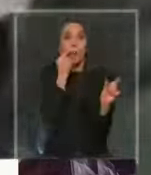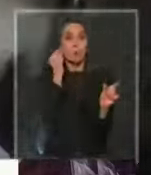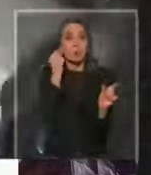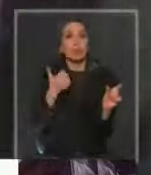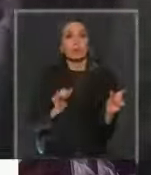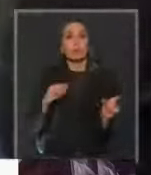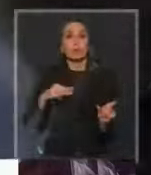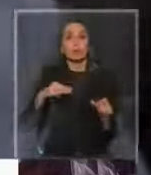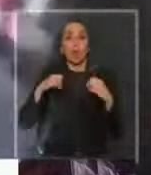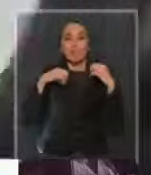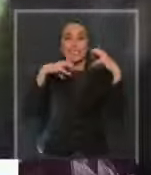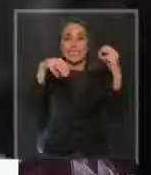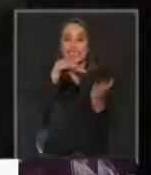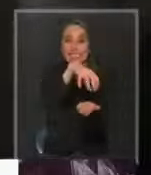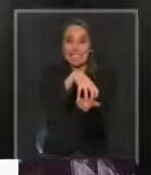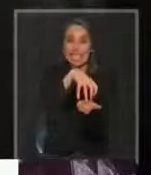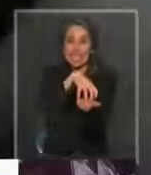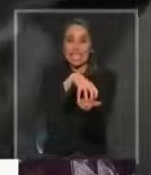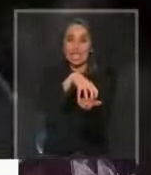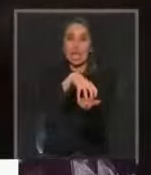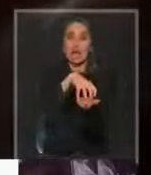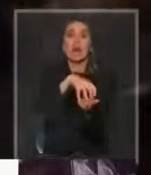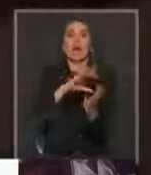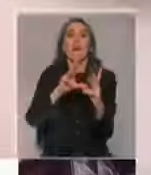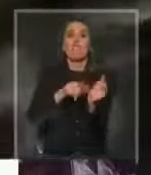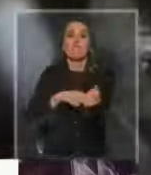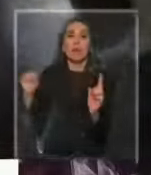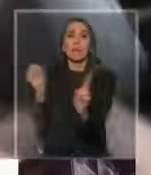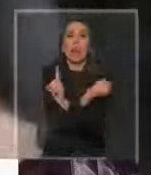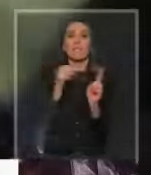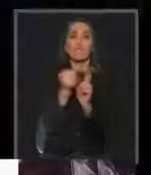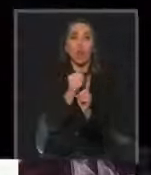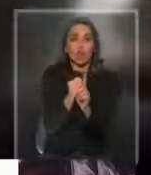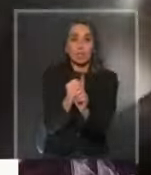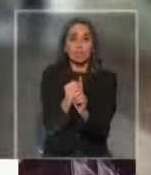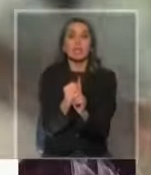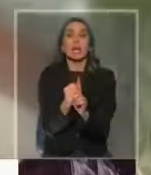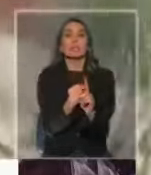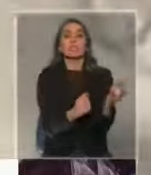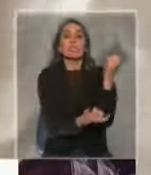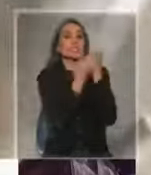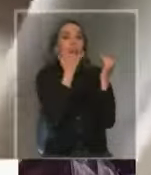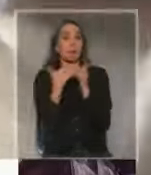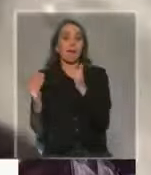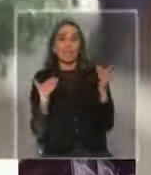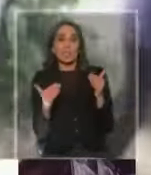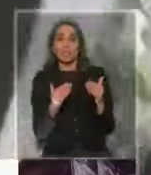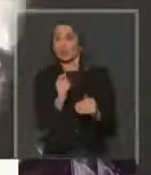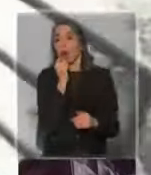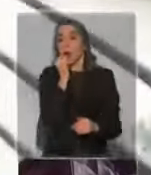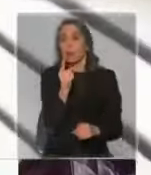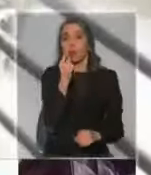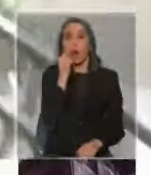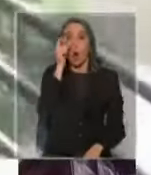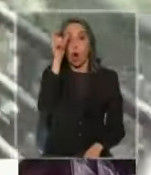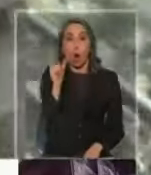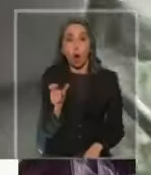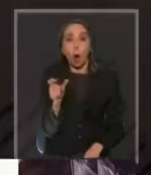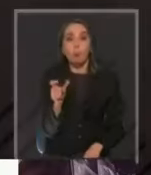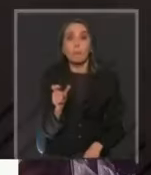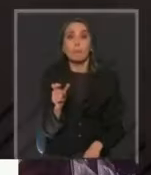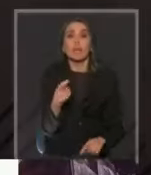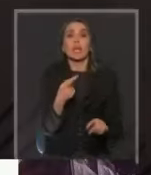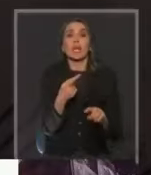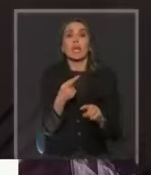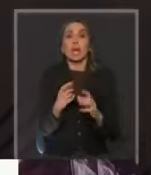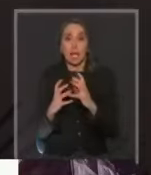La Cisterna en un hecho de violencia intrafamiliar. Llegaron por llamados de vecinos que denunciaban a un hombre que tenía amenazada con